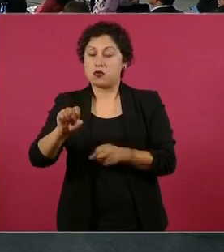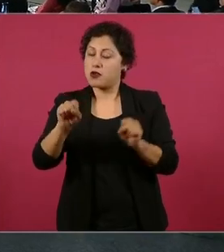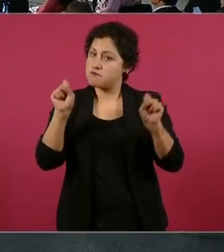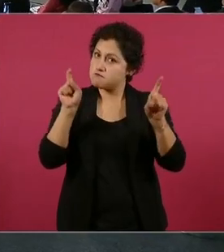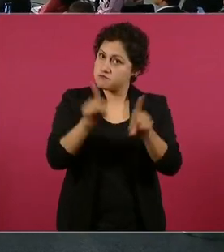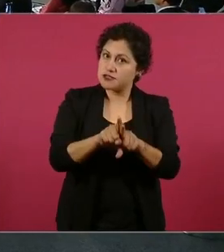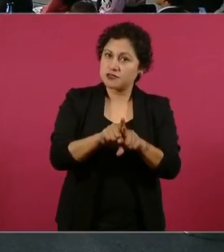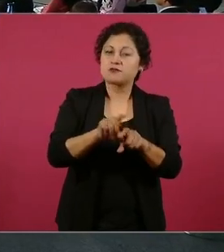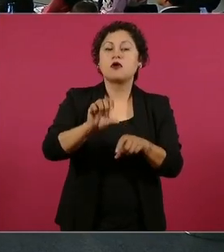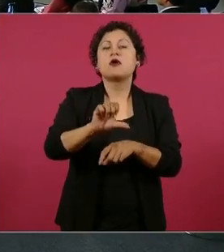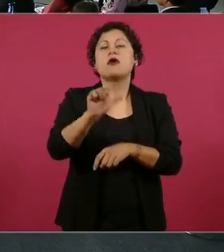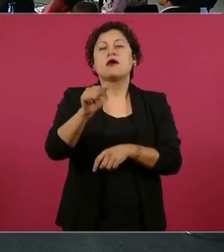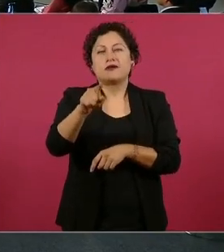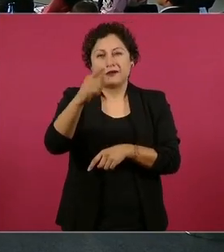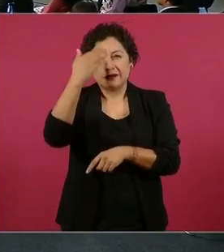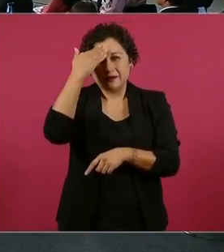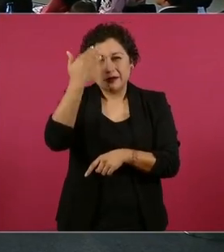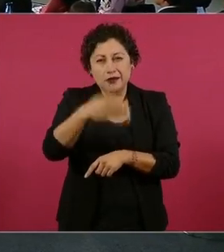Andorra,